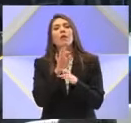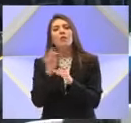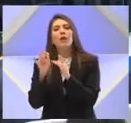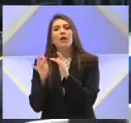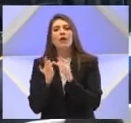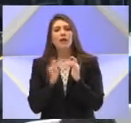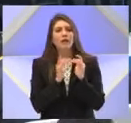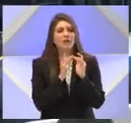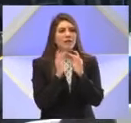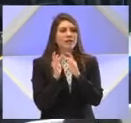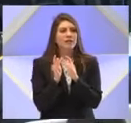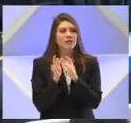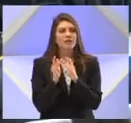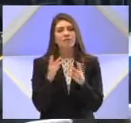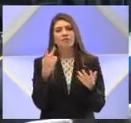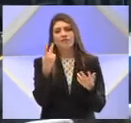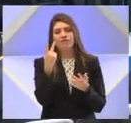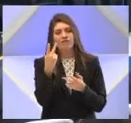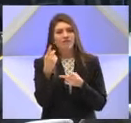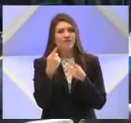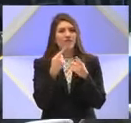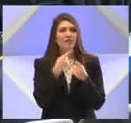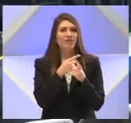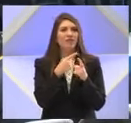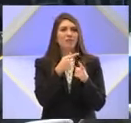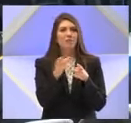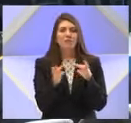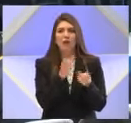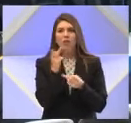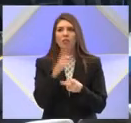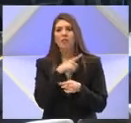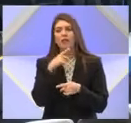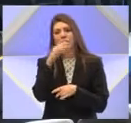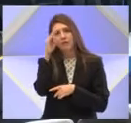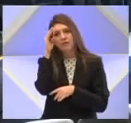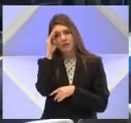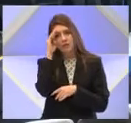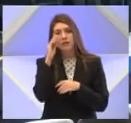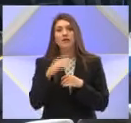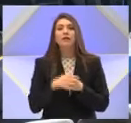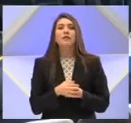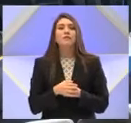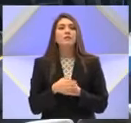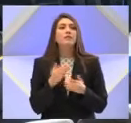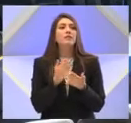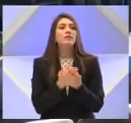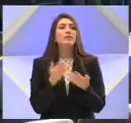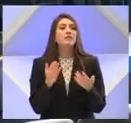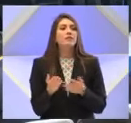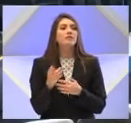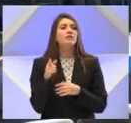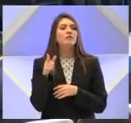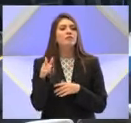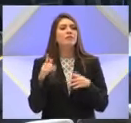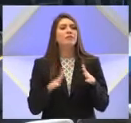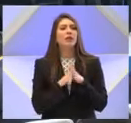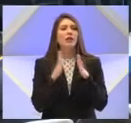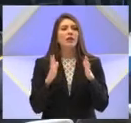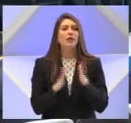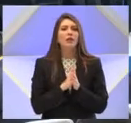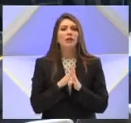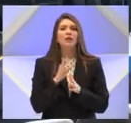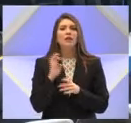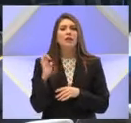creo que son preguntas que nos tenemos que hacer a continuación vamos a tener la participación de la ex